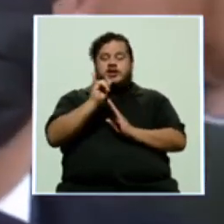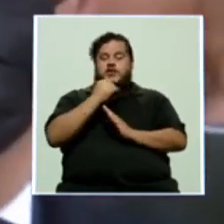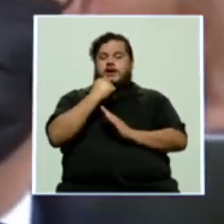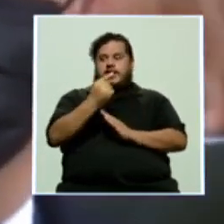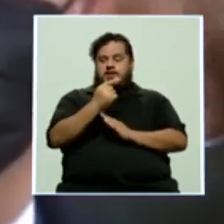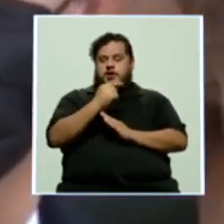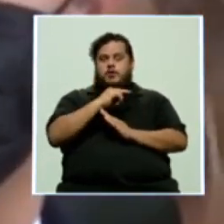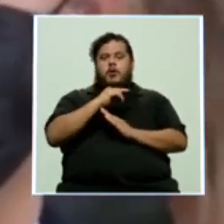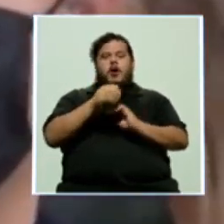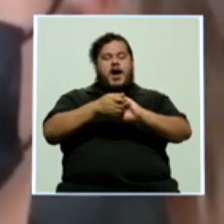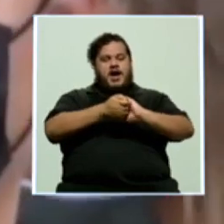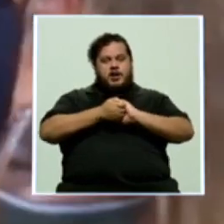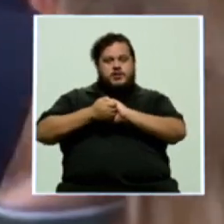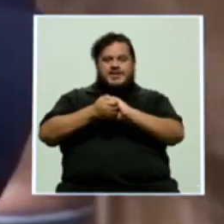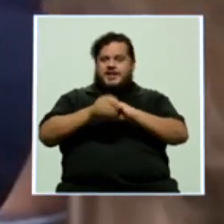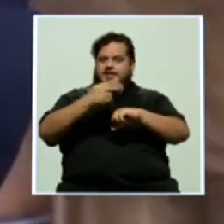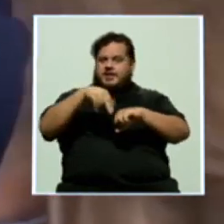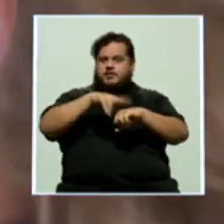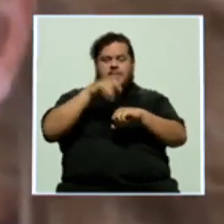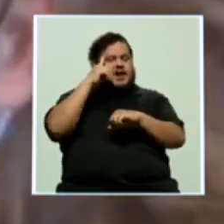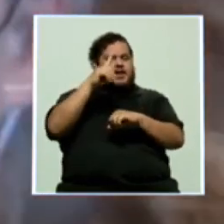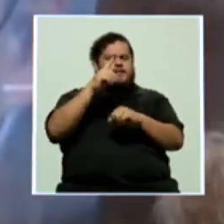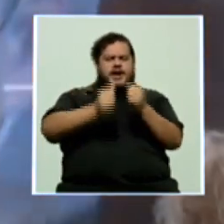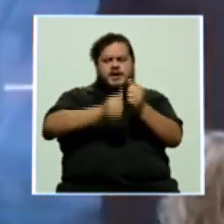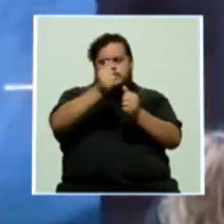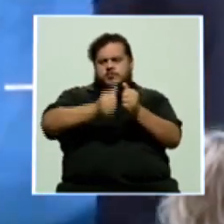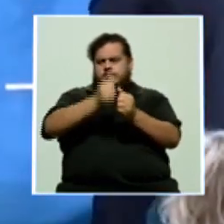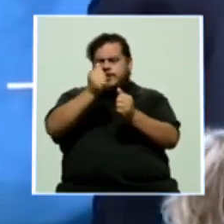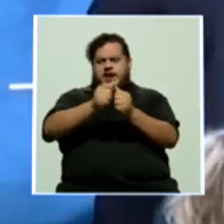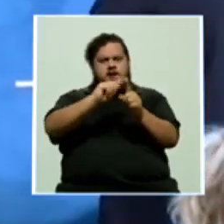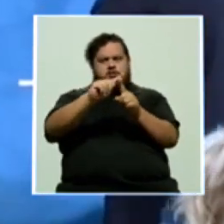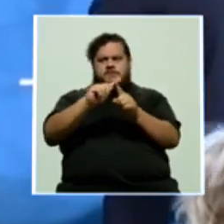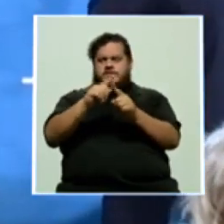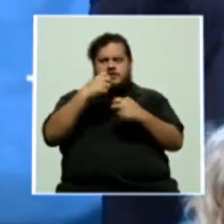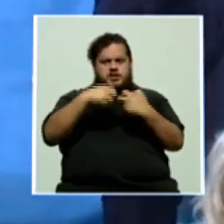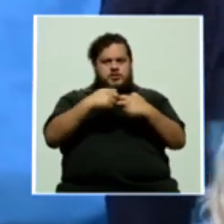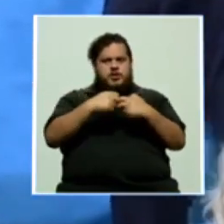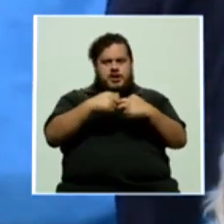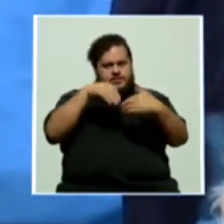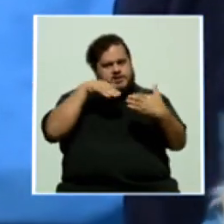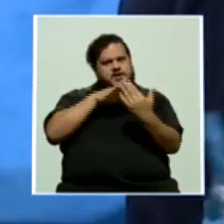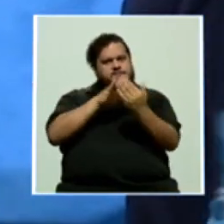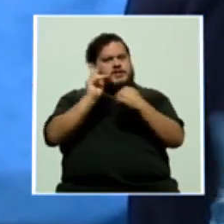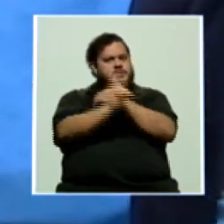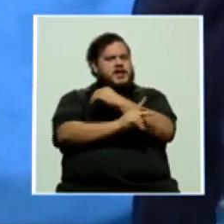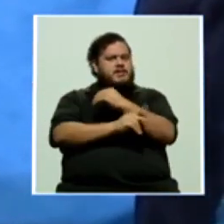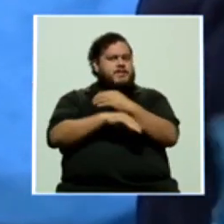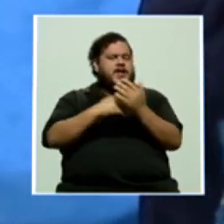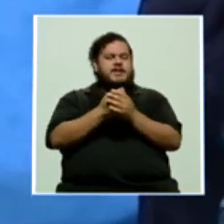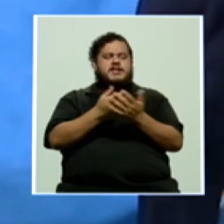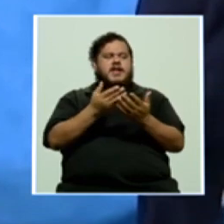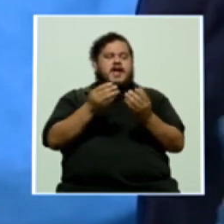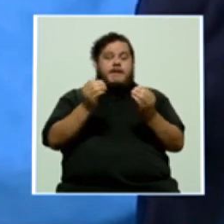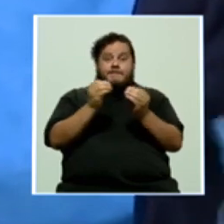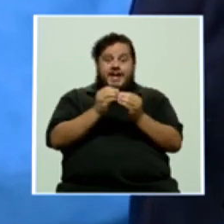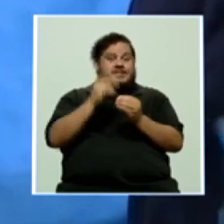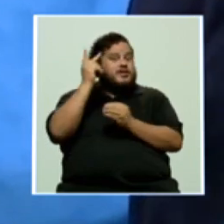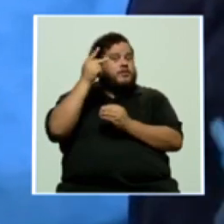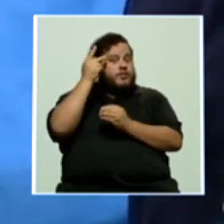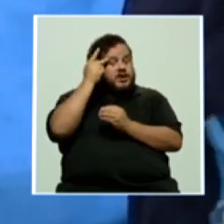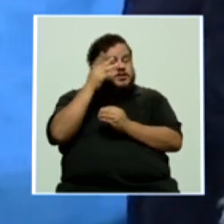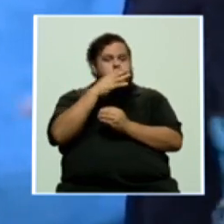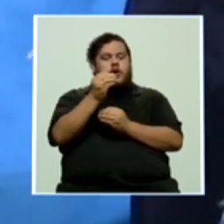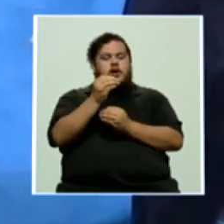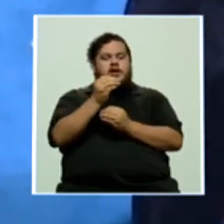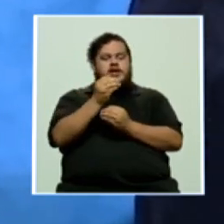la unidad nacional para superar las múltiples crisis que enfrenta el país, profundamente polarizado en lo político y azotado por